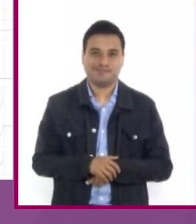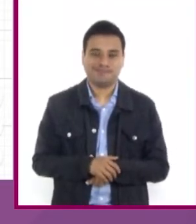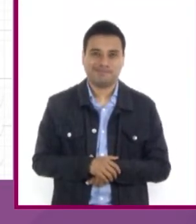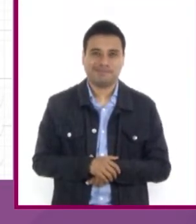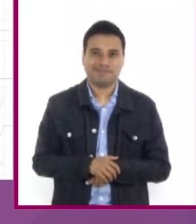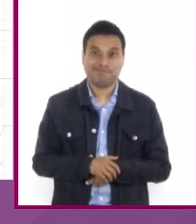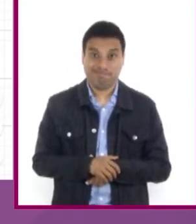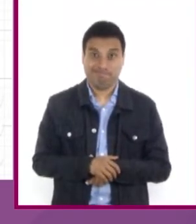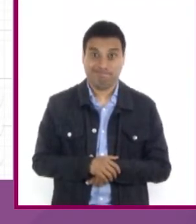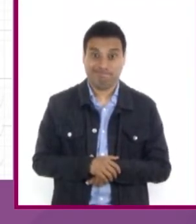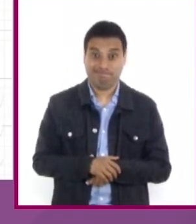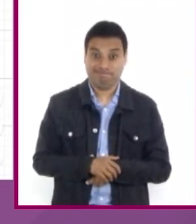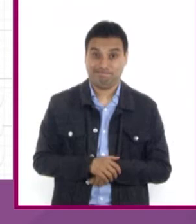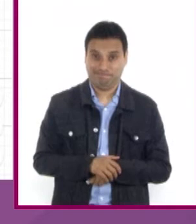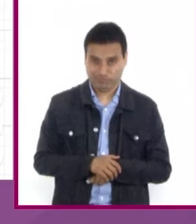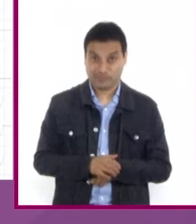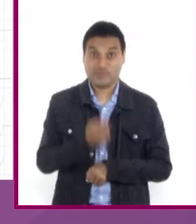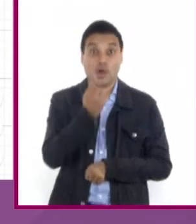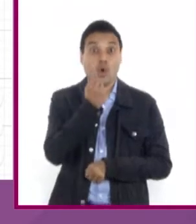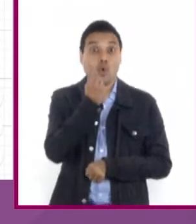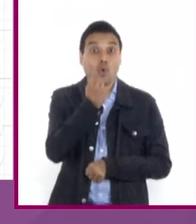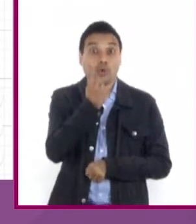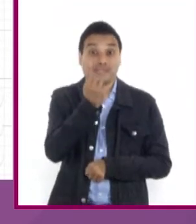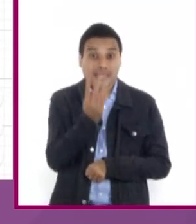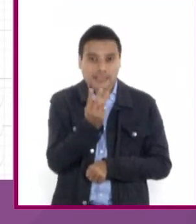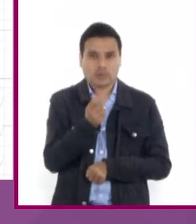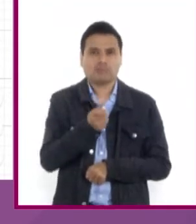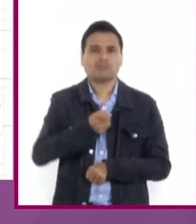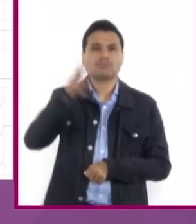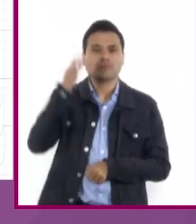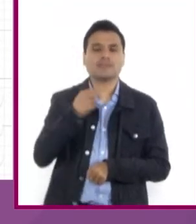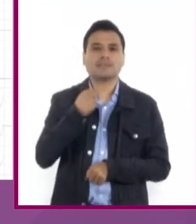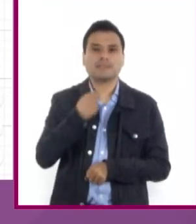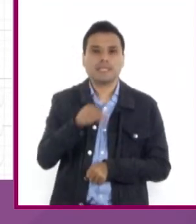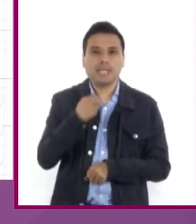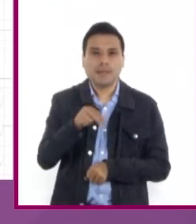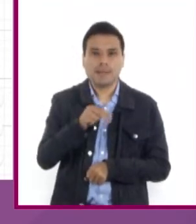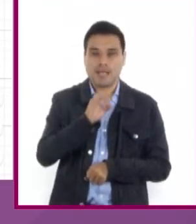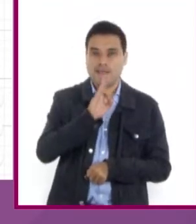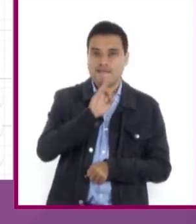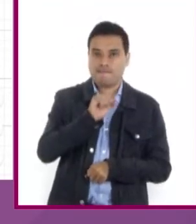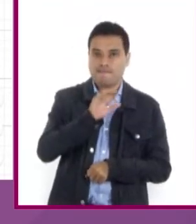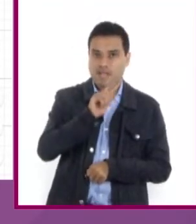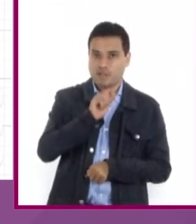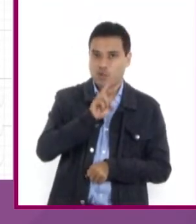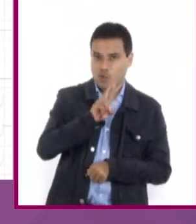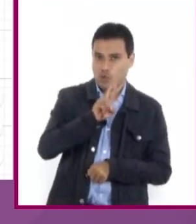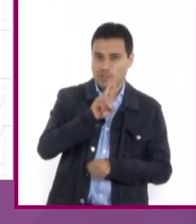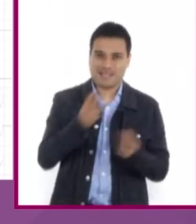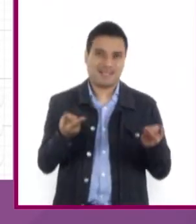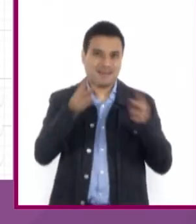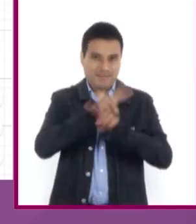A esta medida de 1/3 se le conoce como el factor inverso de 3.